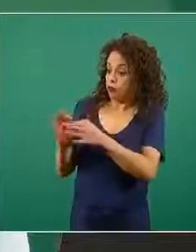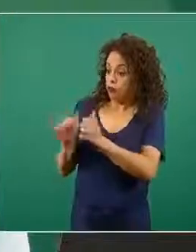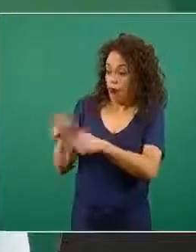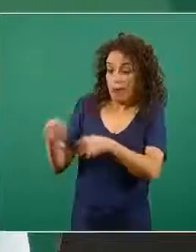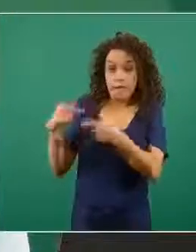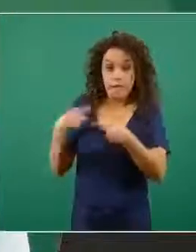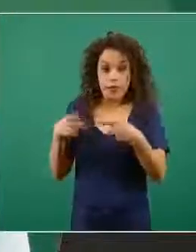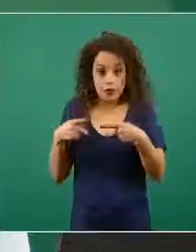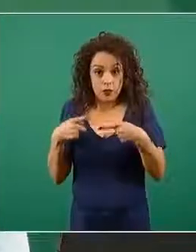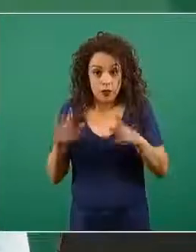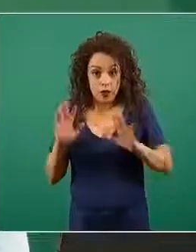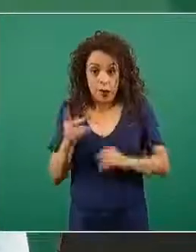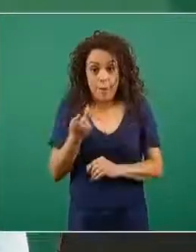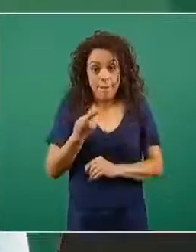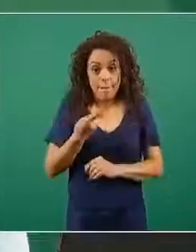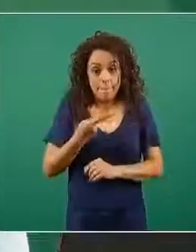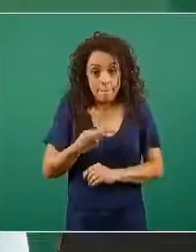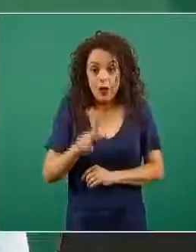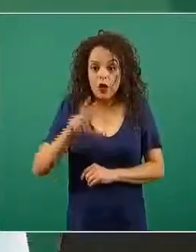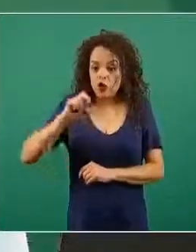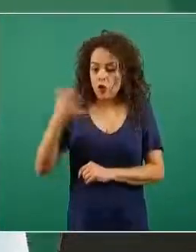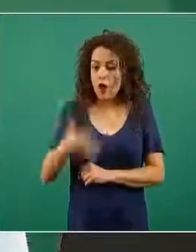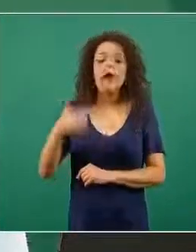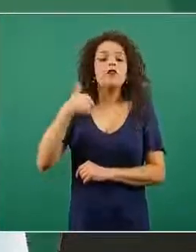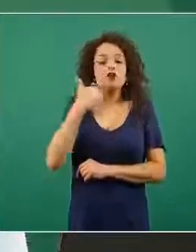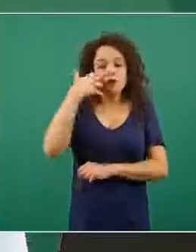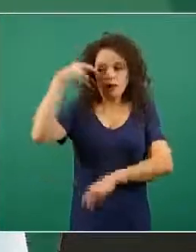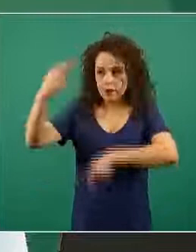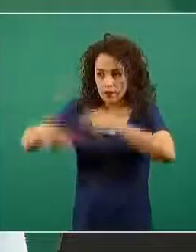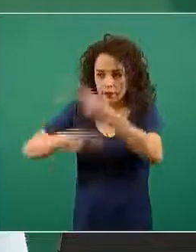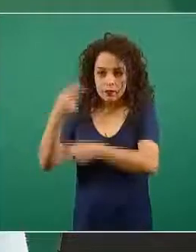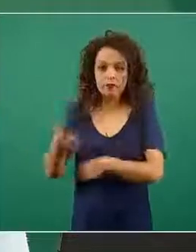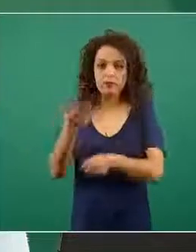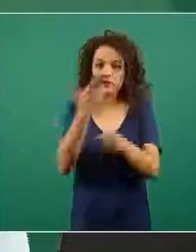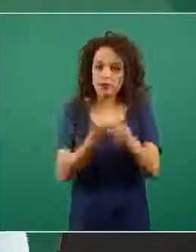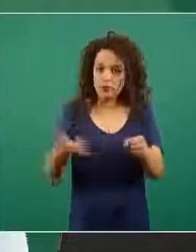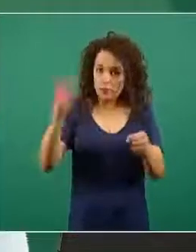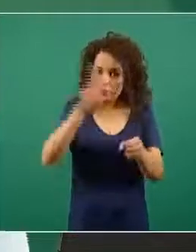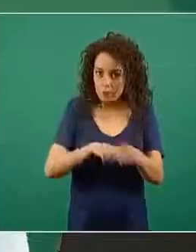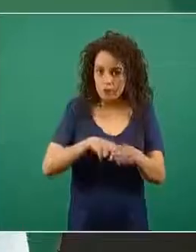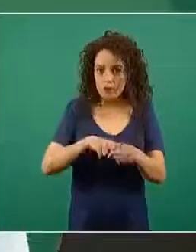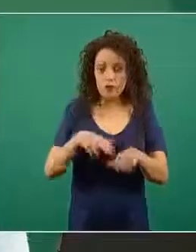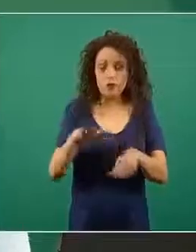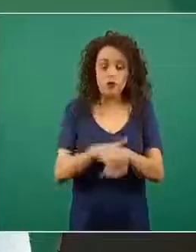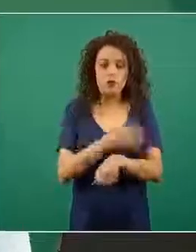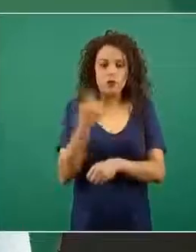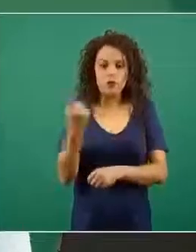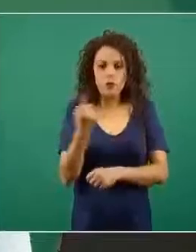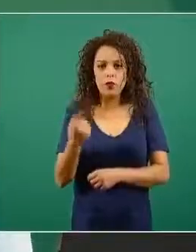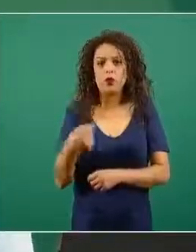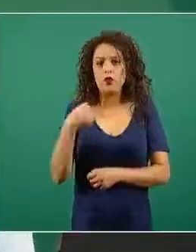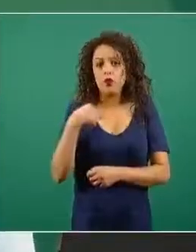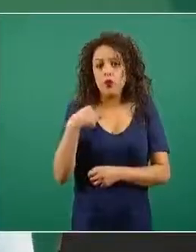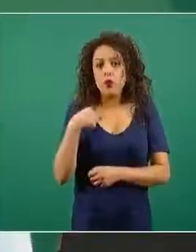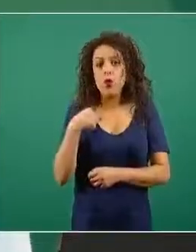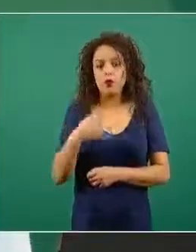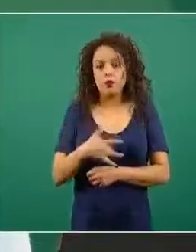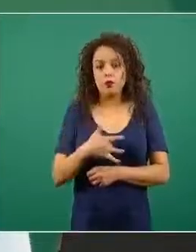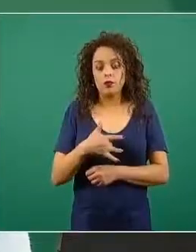forma opto por acudir a un servicio de salud porque pertenezco a un